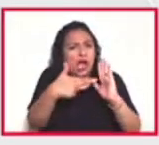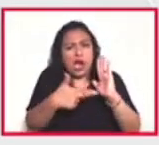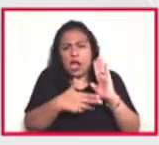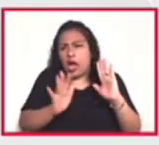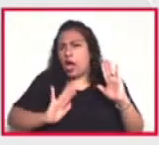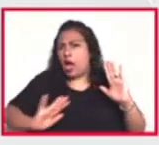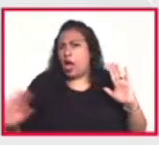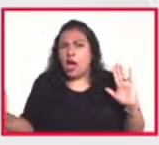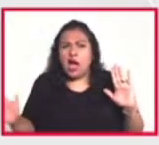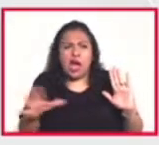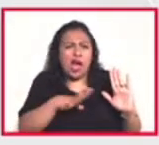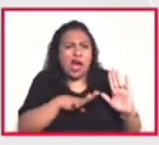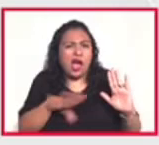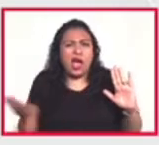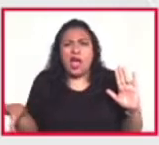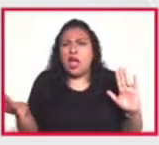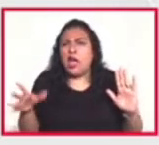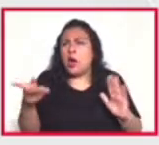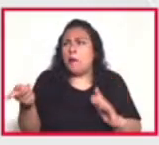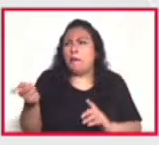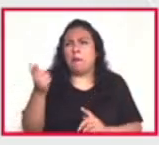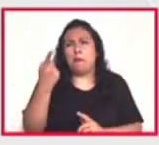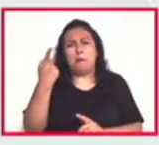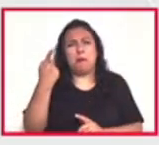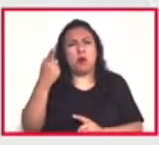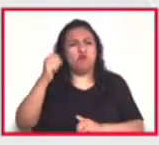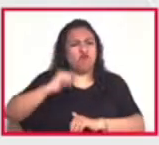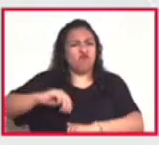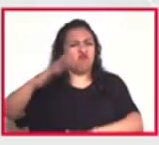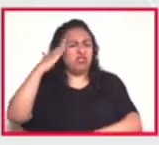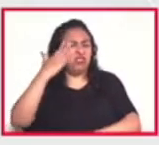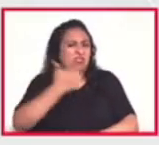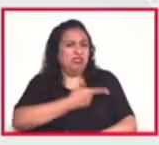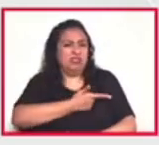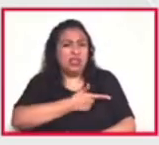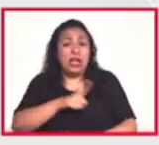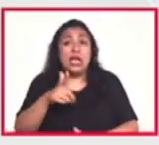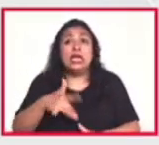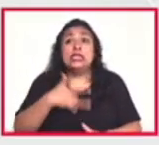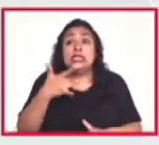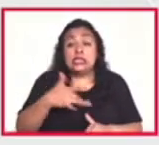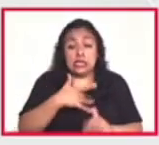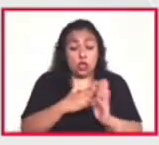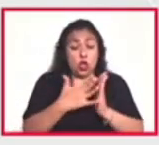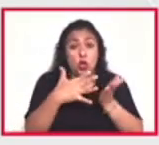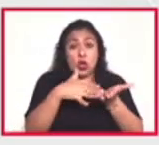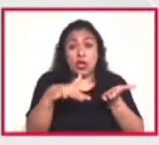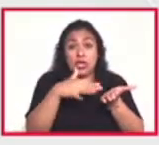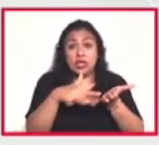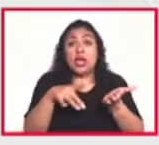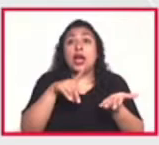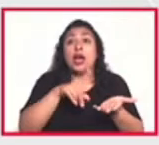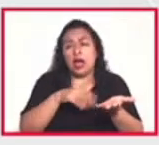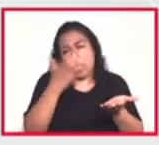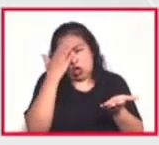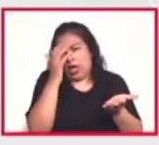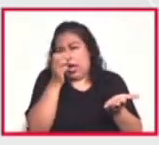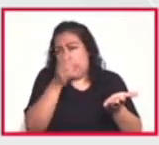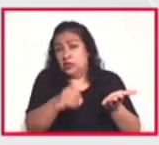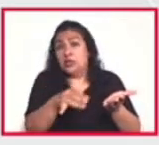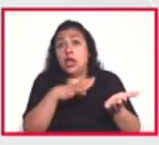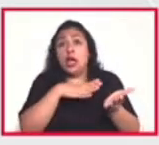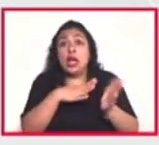no soporto demasiado la autoridad. Y siento que que la literatura, que tal y como la conocemos, es una